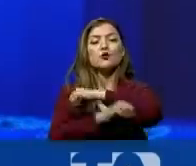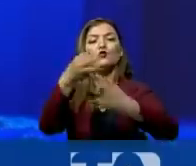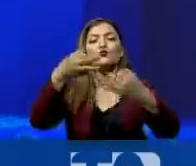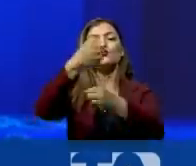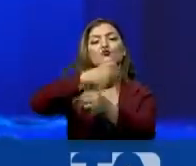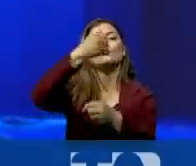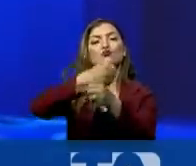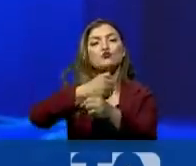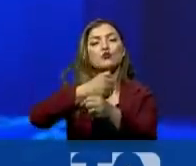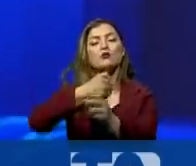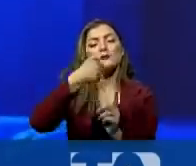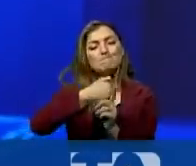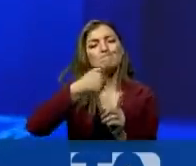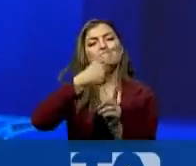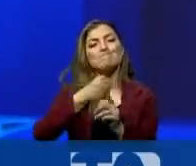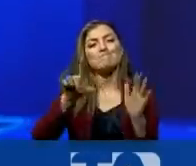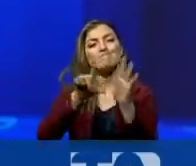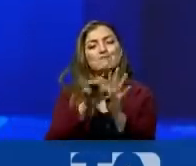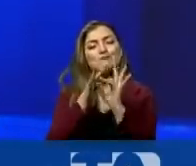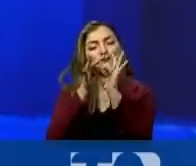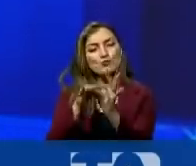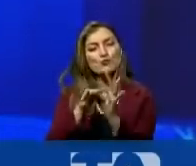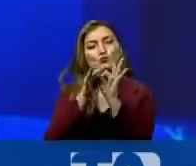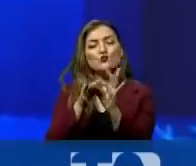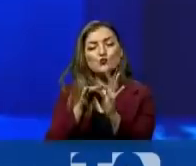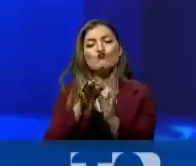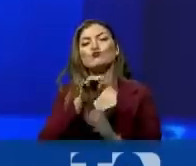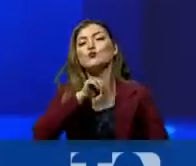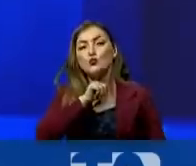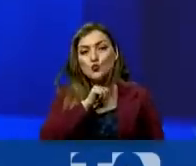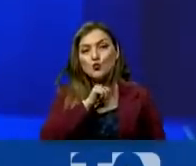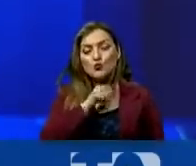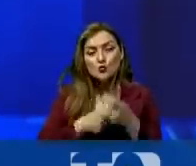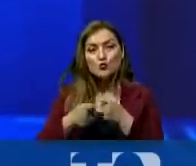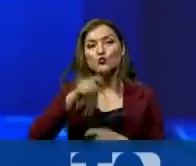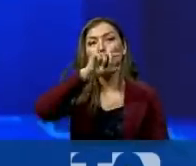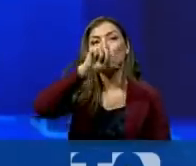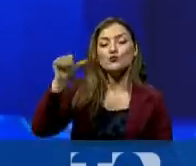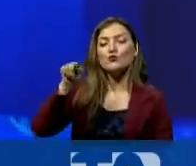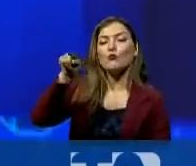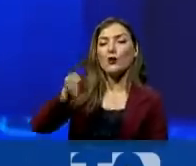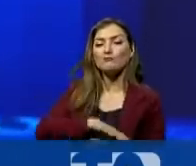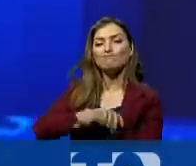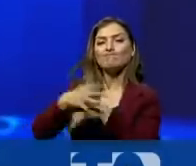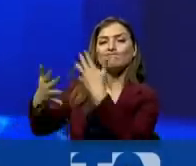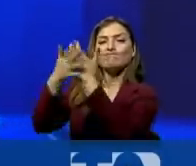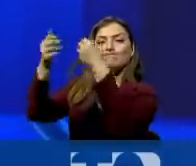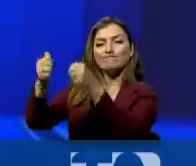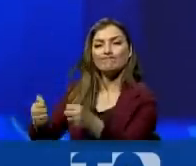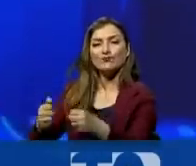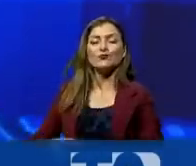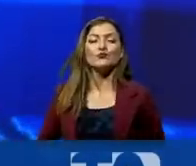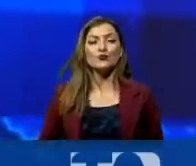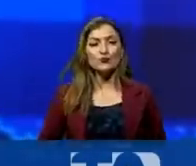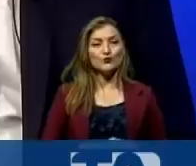descanso y enmarca dentro de la ley cooperar para que los delincuentes y los narcotraficantes deban estar dónde deben estar